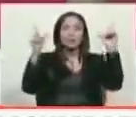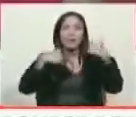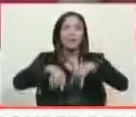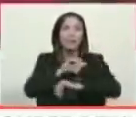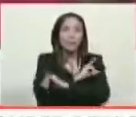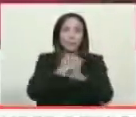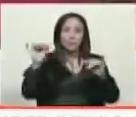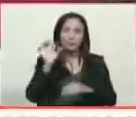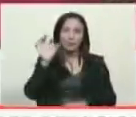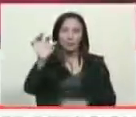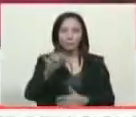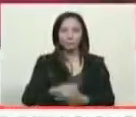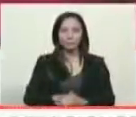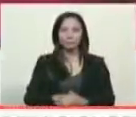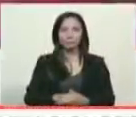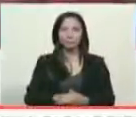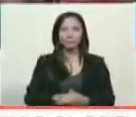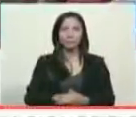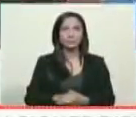independencia de nuestro país.